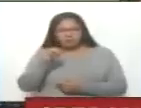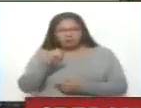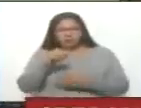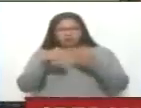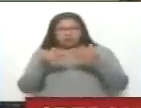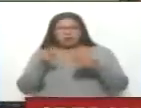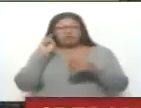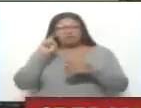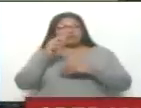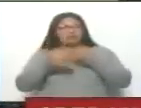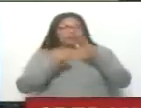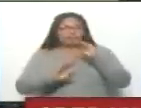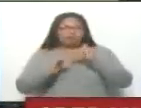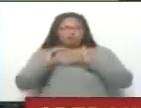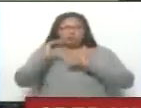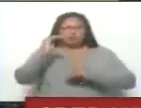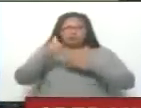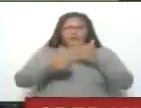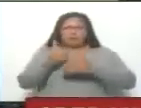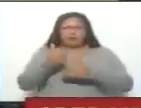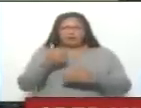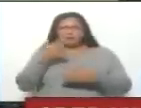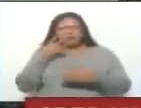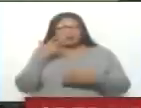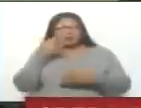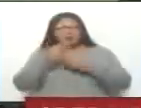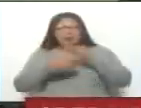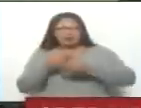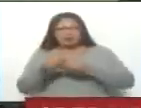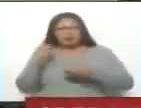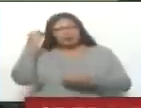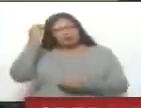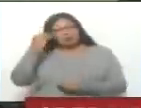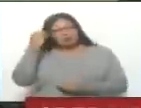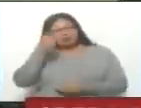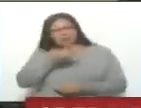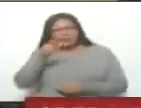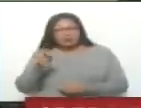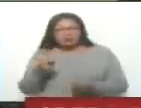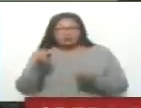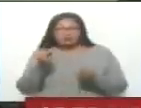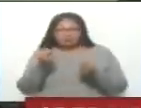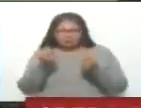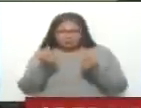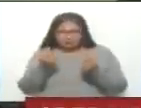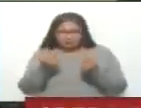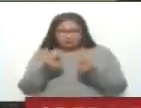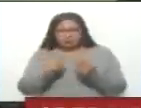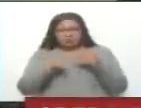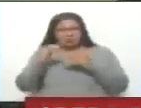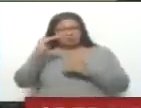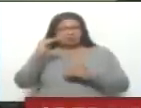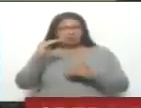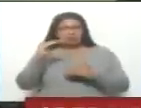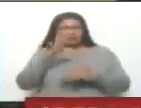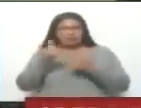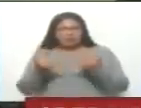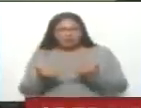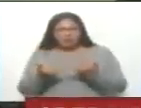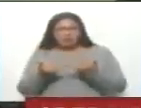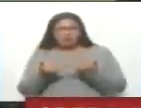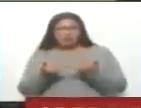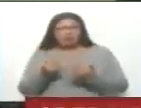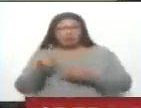necesario el aumento. Y decirles a aquellos que tienen la opinión monetarista que un aumento salarial no produce